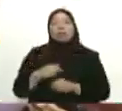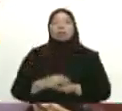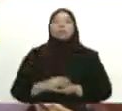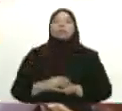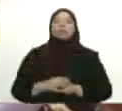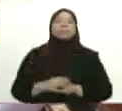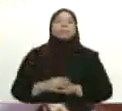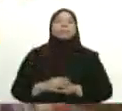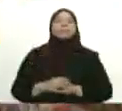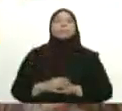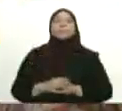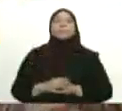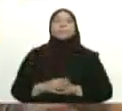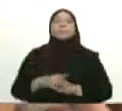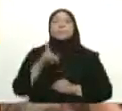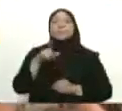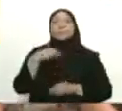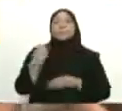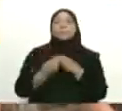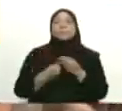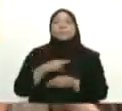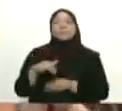Jenny García